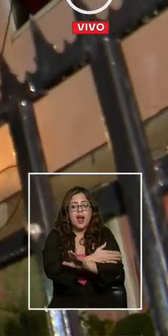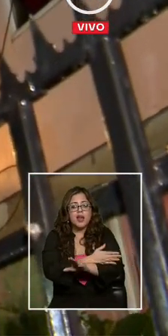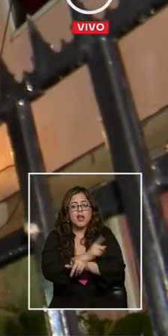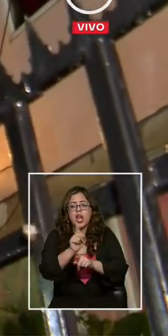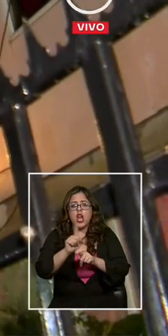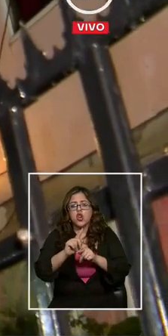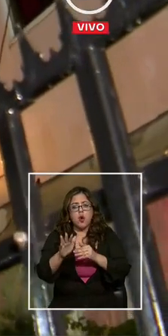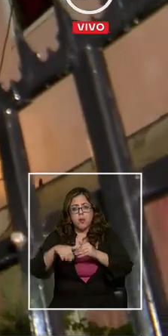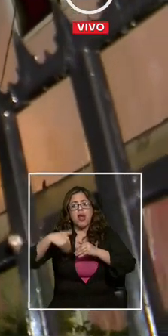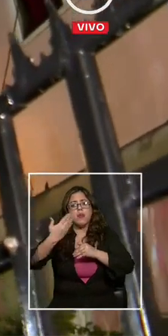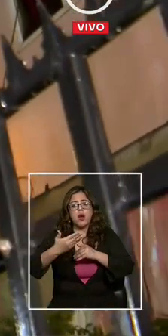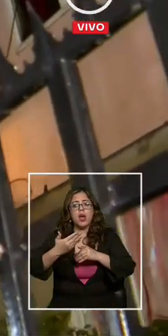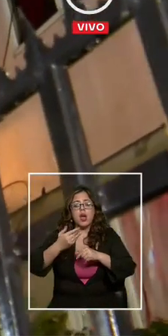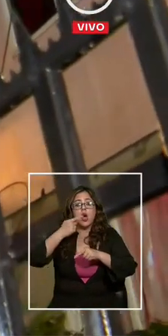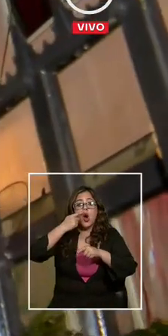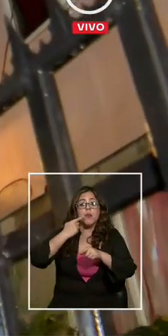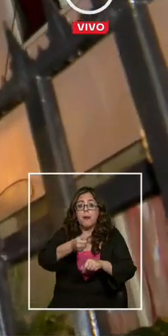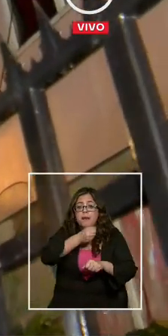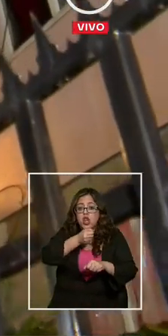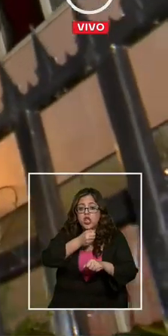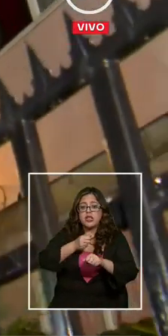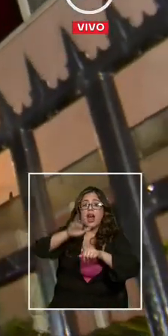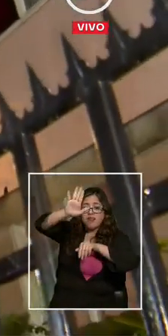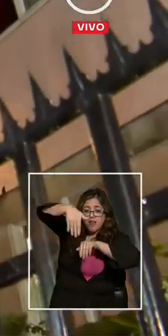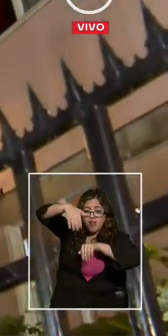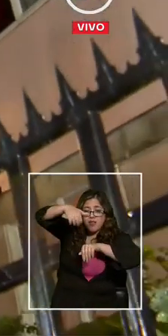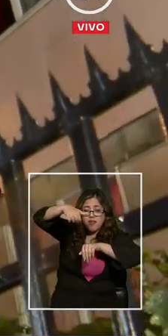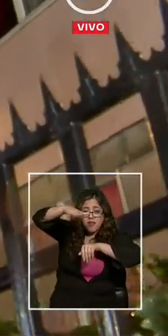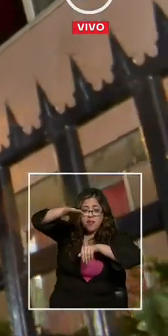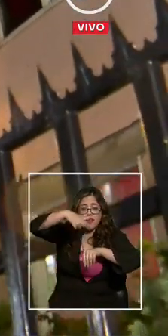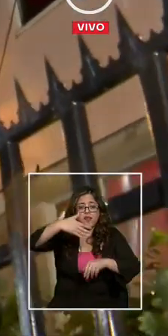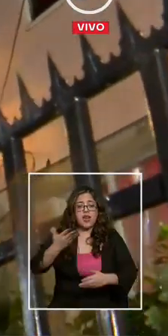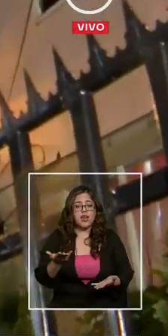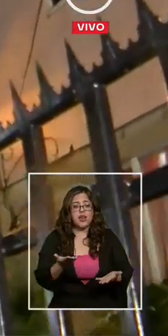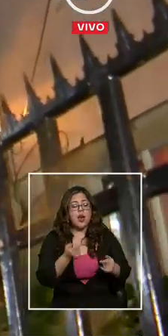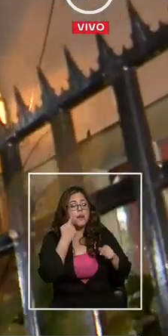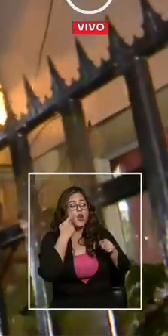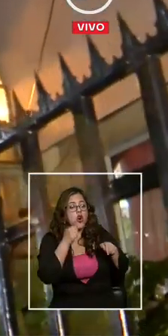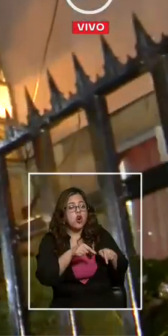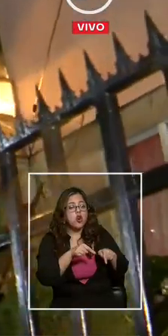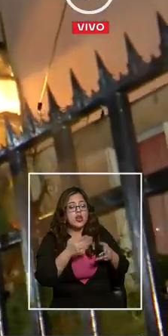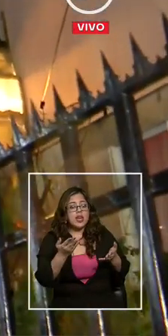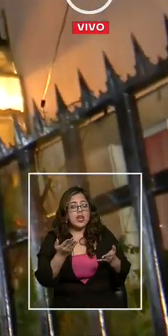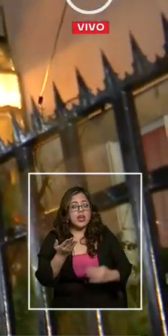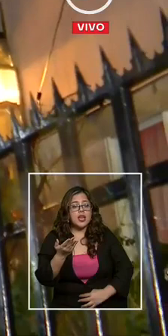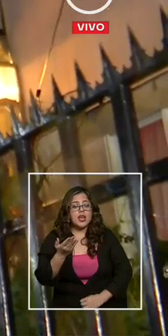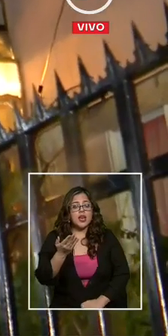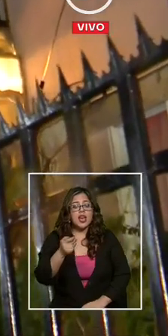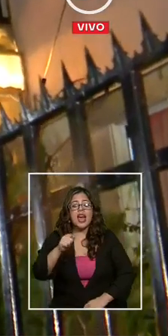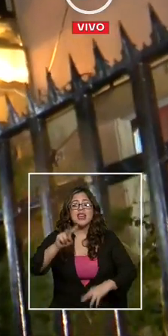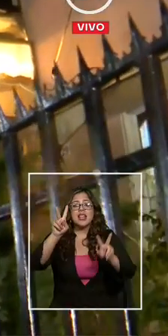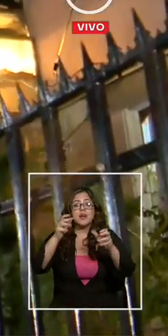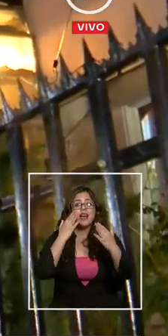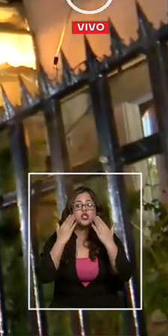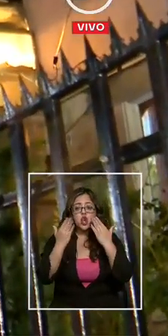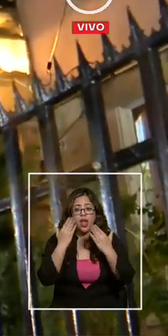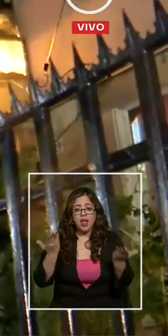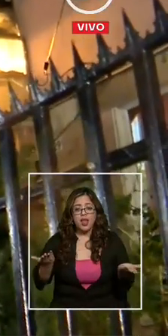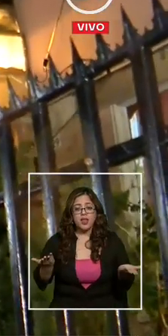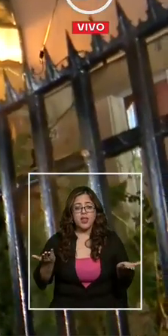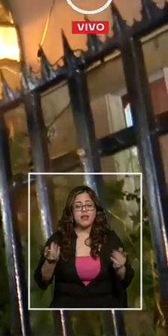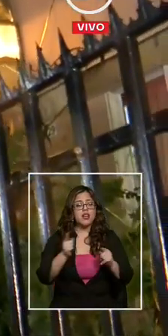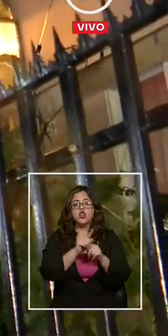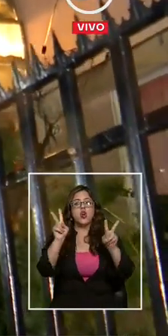de largo plazo, venga, ahí viene. Preparación comunitaria. Venga. Porque aquí hay un tema de solidaridad,